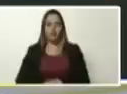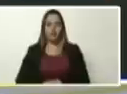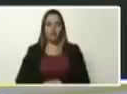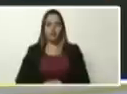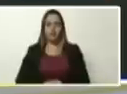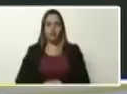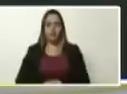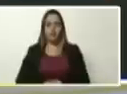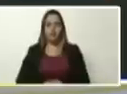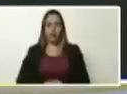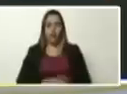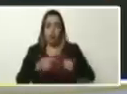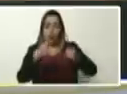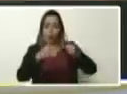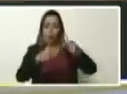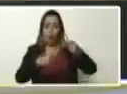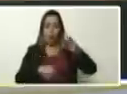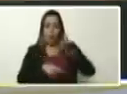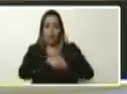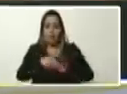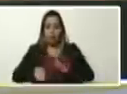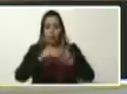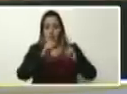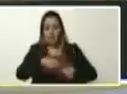y un conjunto de delegados,